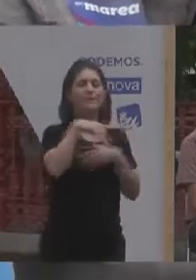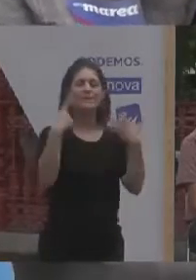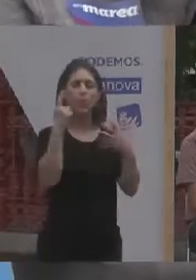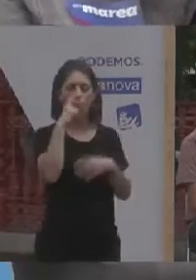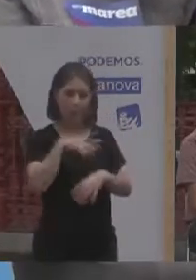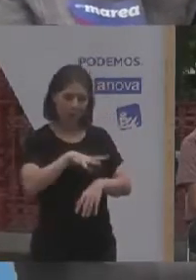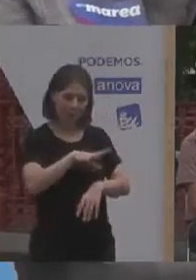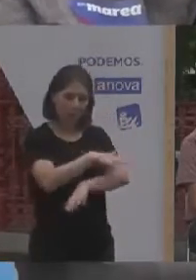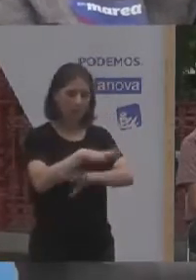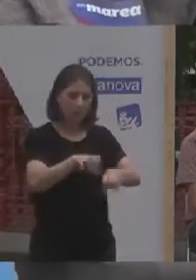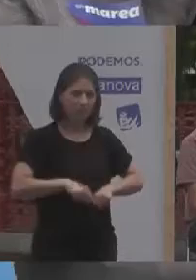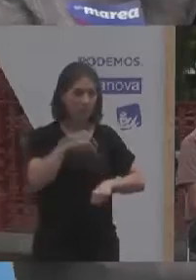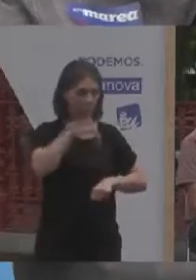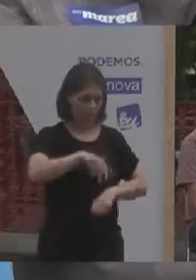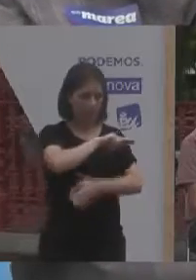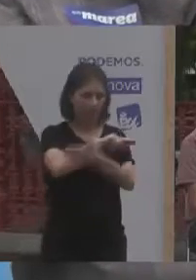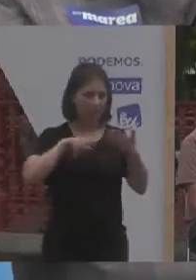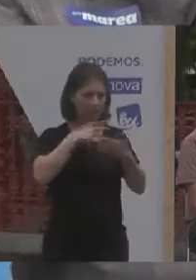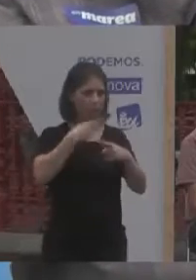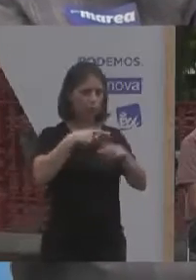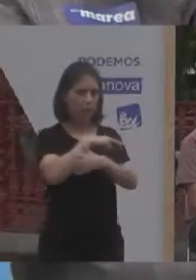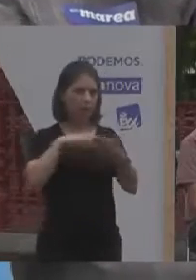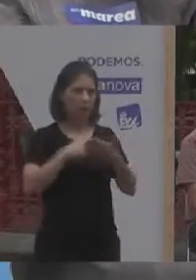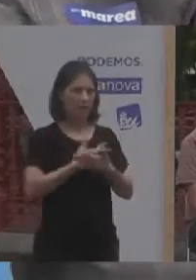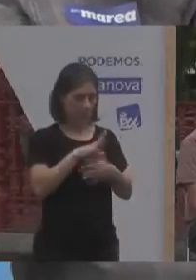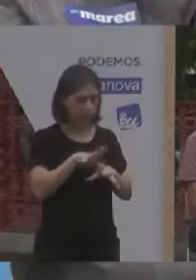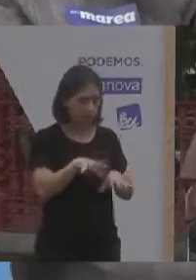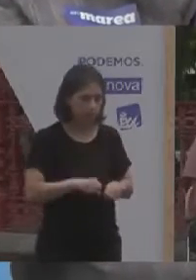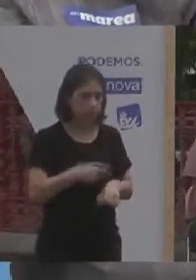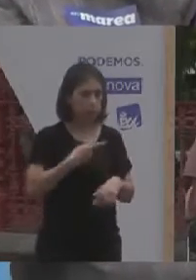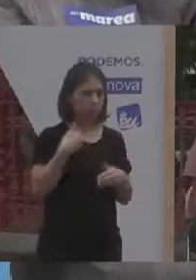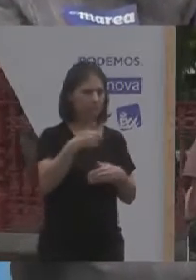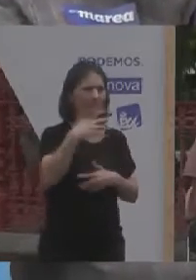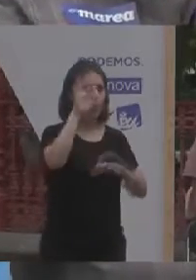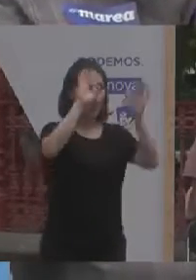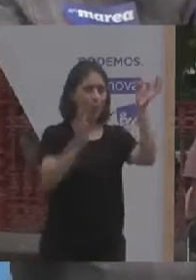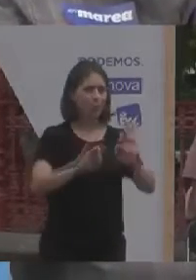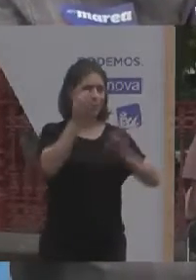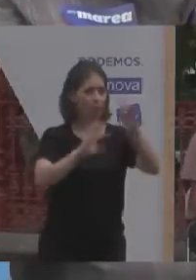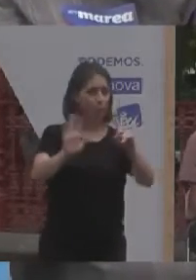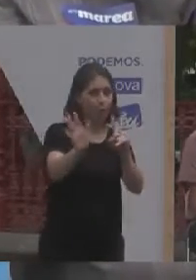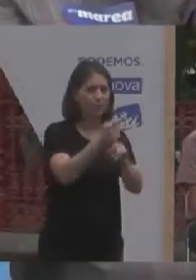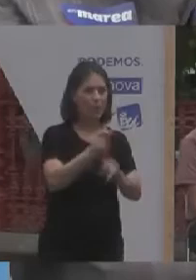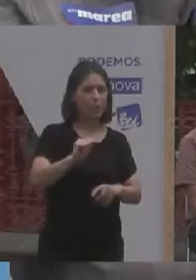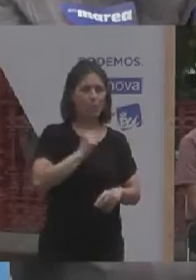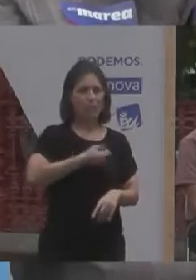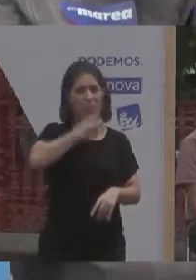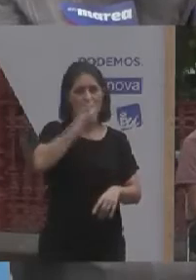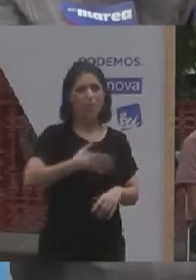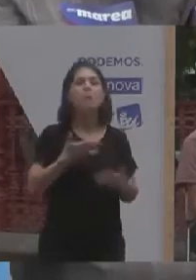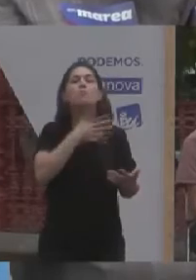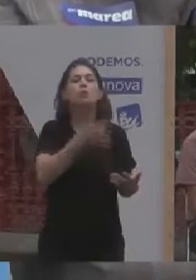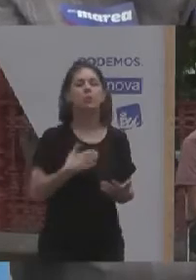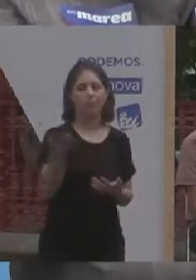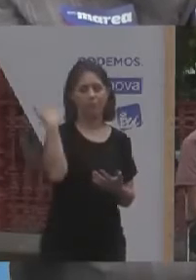unha gran oportunidade en Galicia de ter o goberno da Xunta en outono, e temos esa gran oportunidade porque houve un momento no que